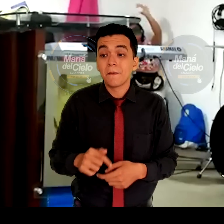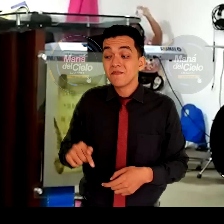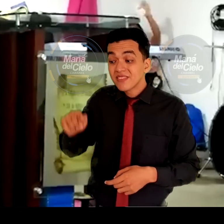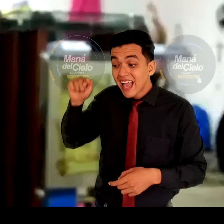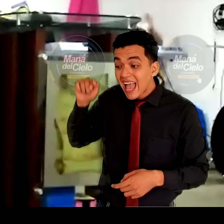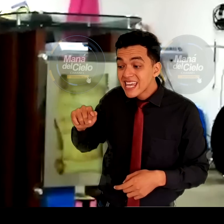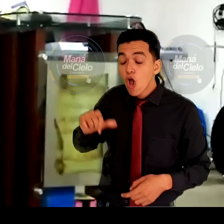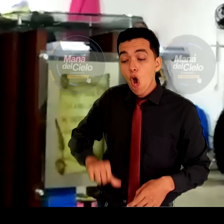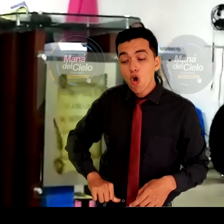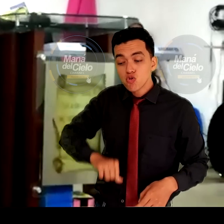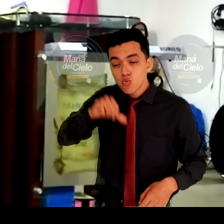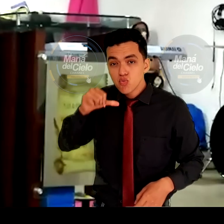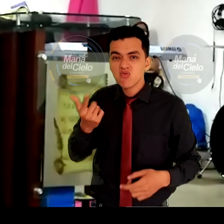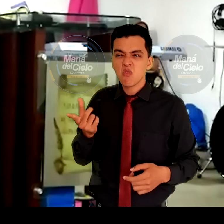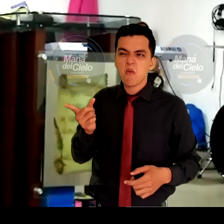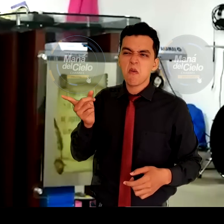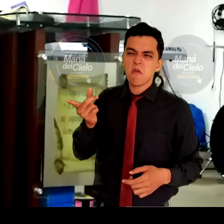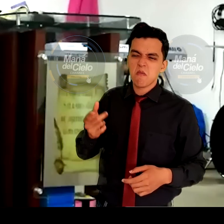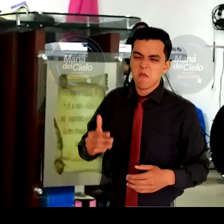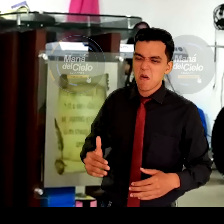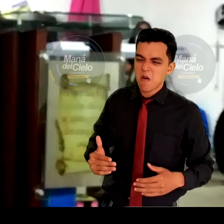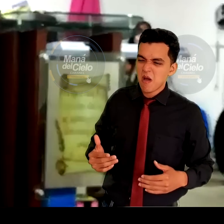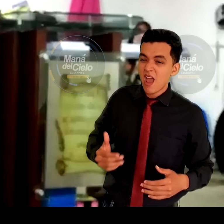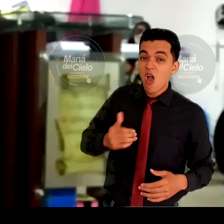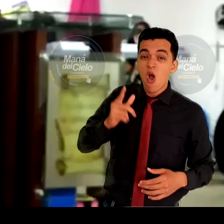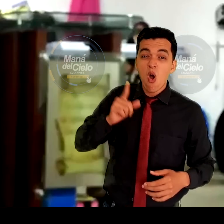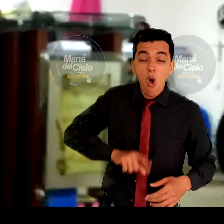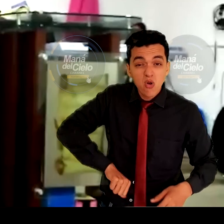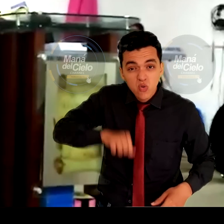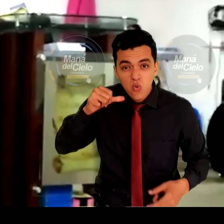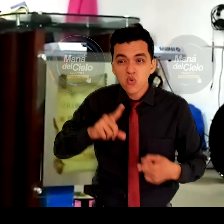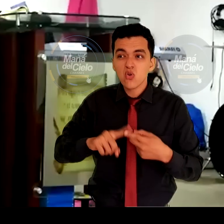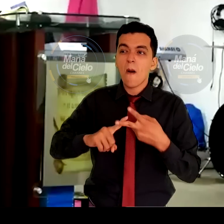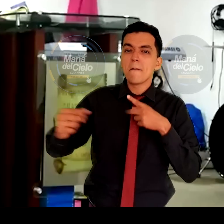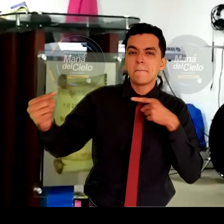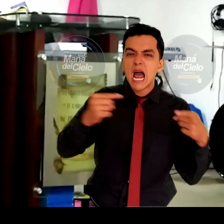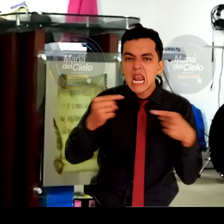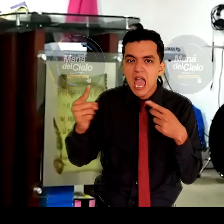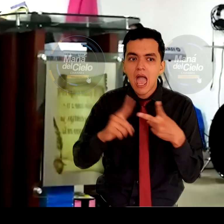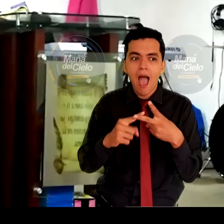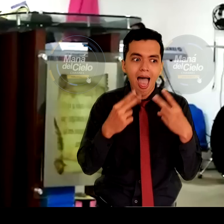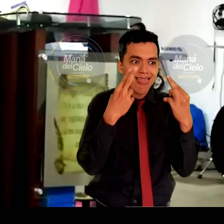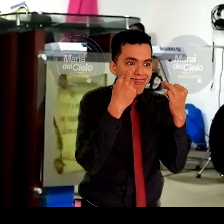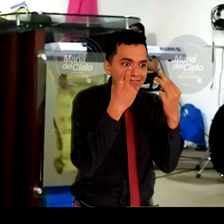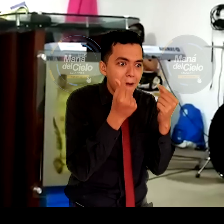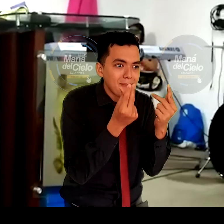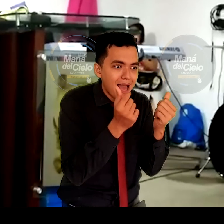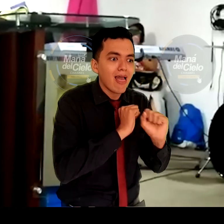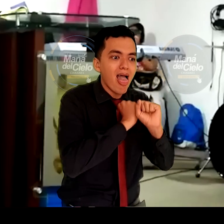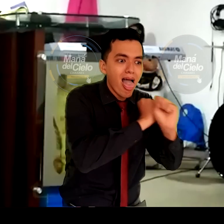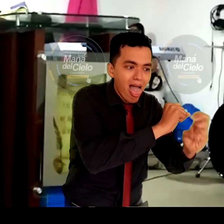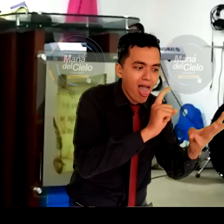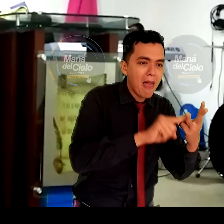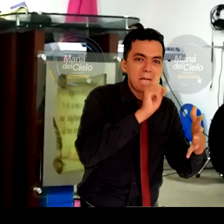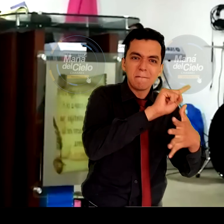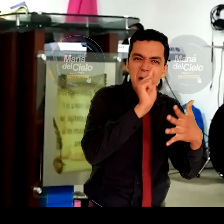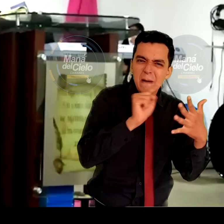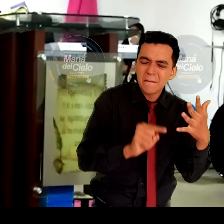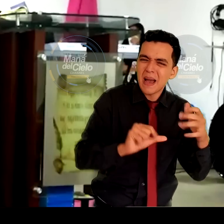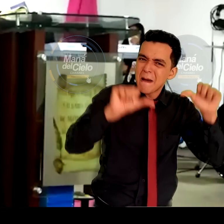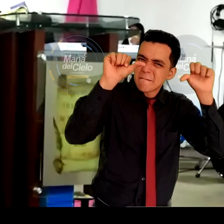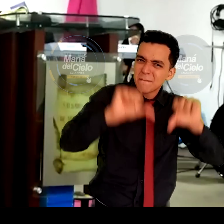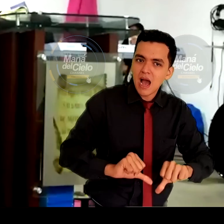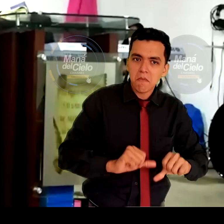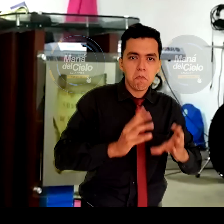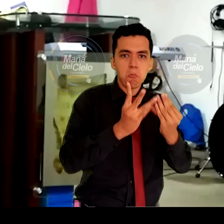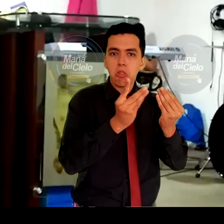va la altivez, se va la vanidad, se va la mentira, se va la avaricia, se va la pelea. De allí sales lleno de gloria, lleno de poder, lleno de autoridad,